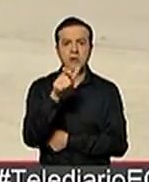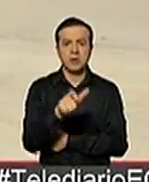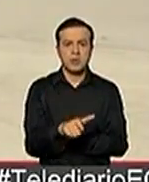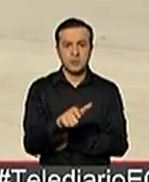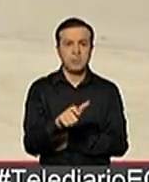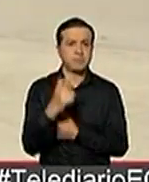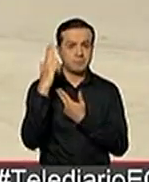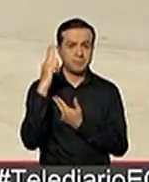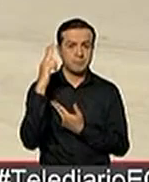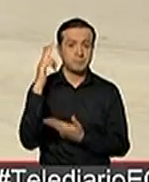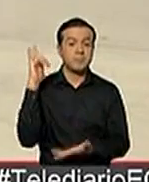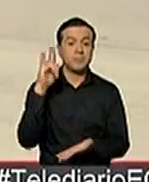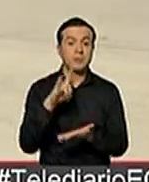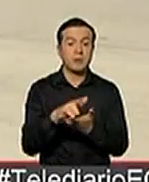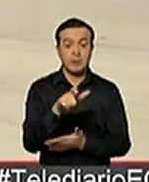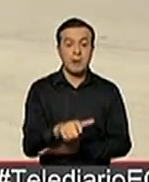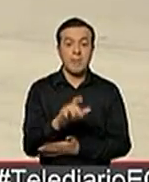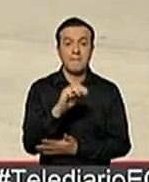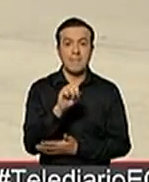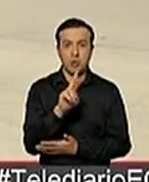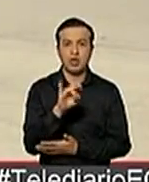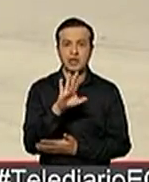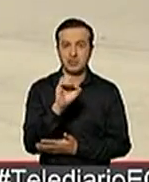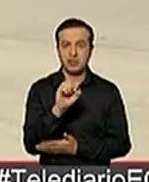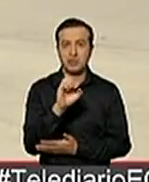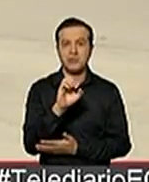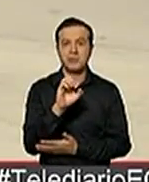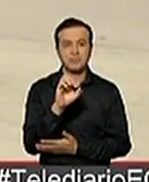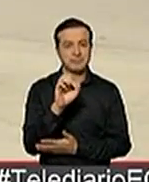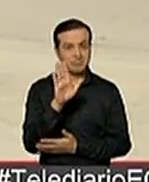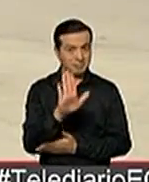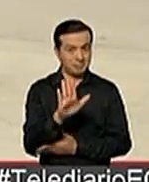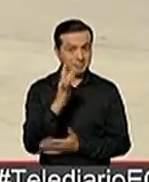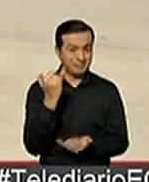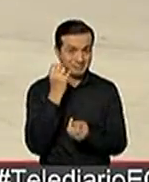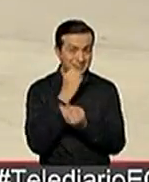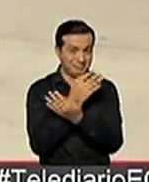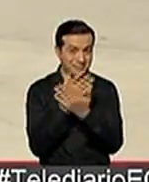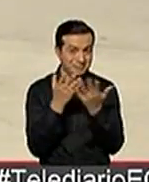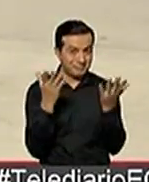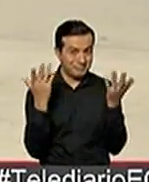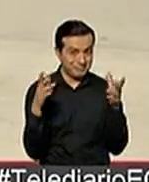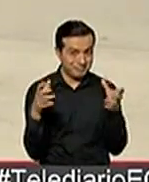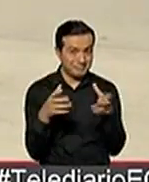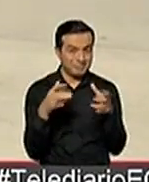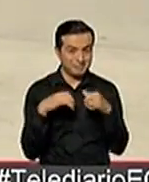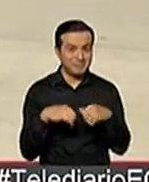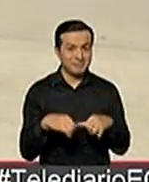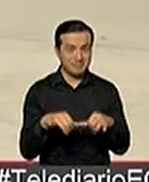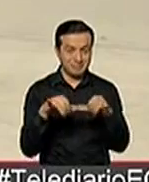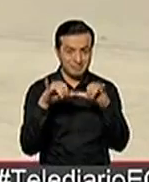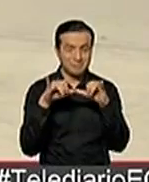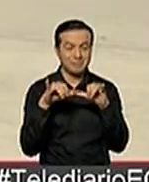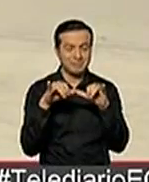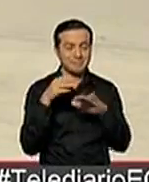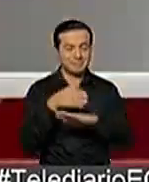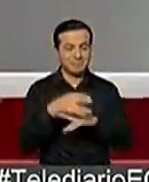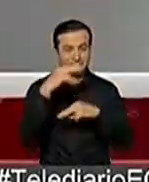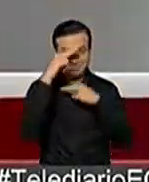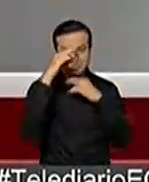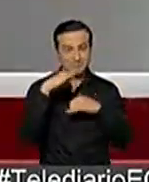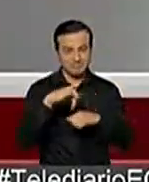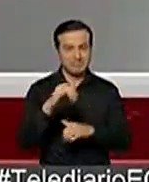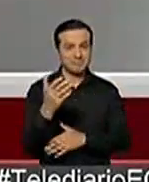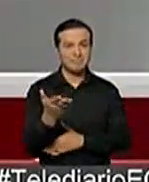Aérea Ecuatoriana, Mauricio Campuzano. Esta es la información desarrollada hasta esta hora desde la base aérea. Nosotros vamos a continuar en estudios con Sofía